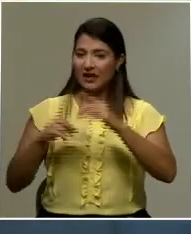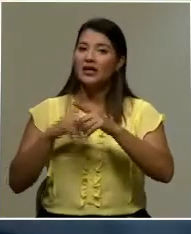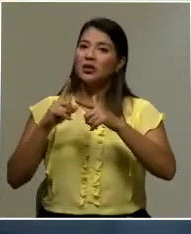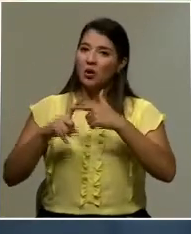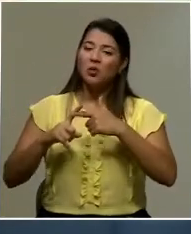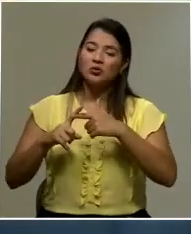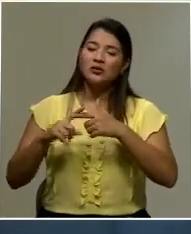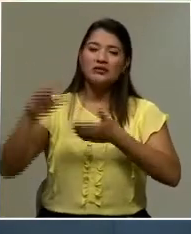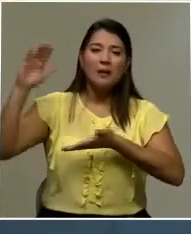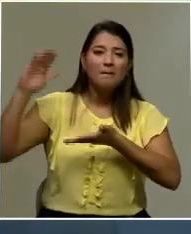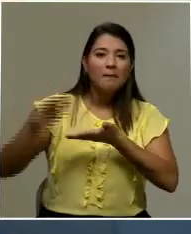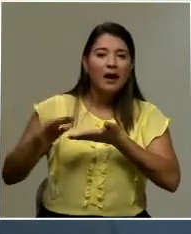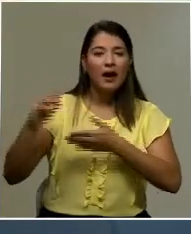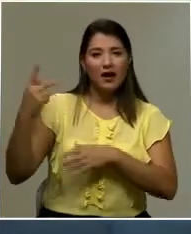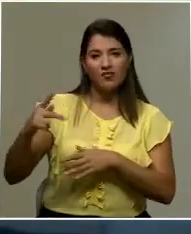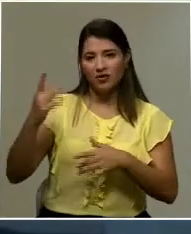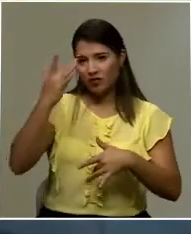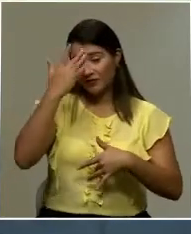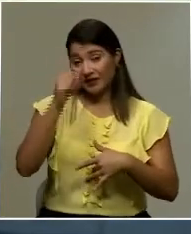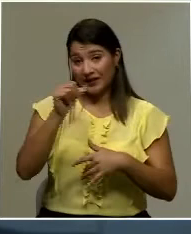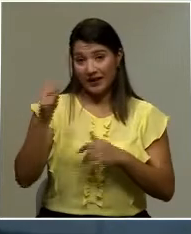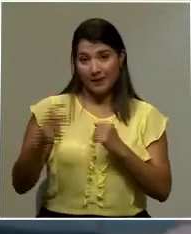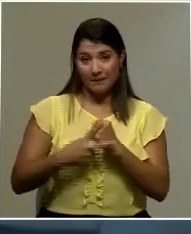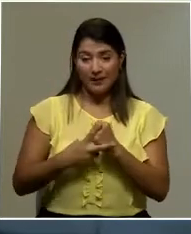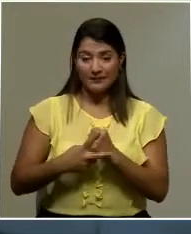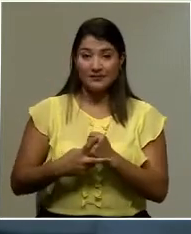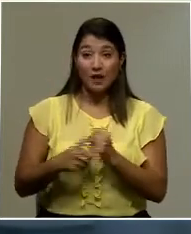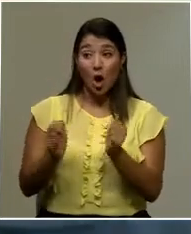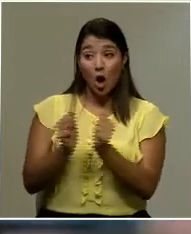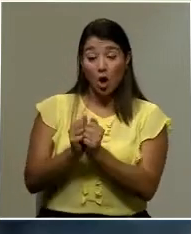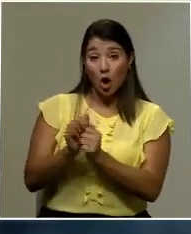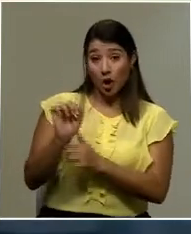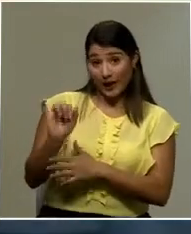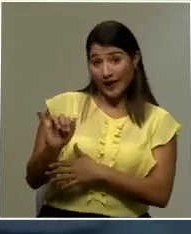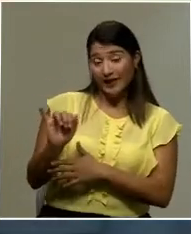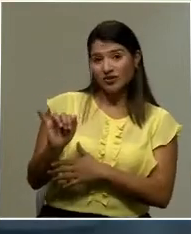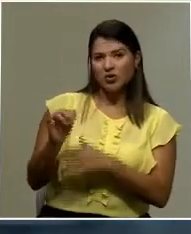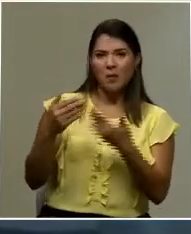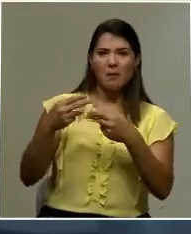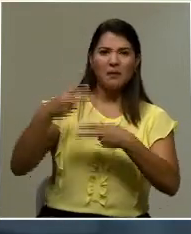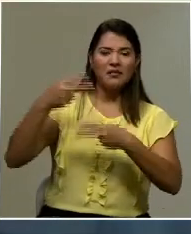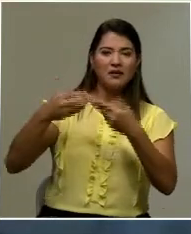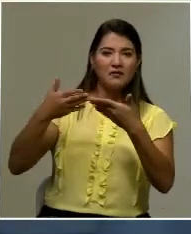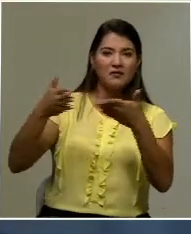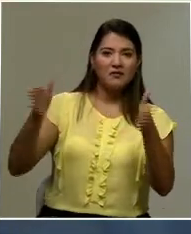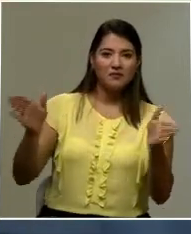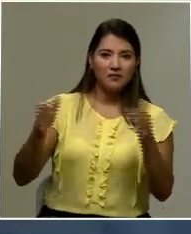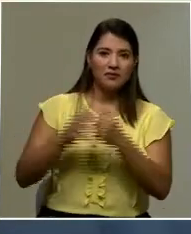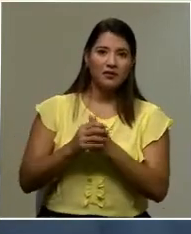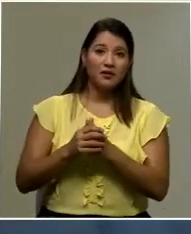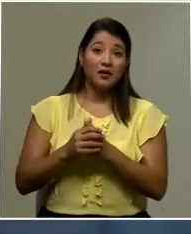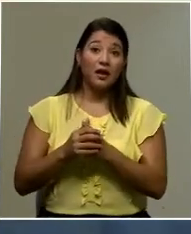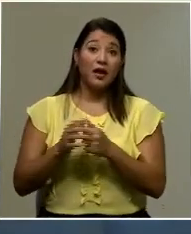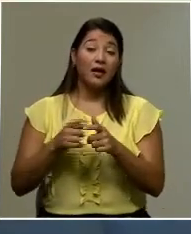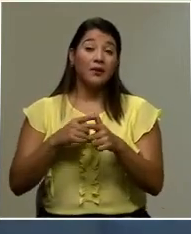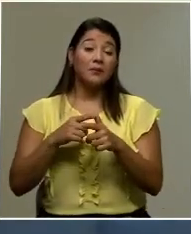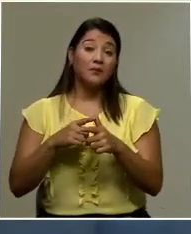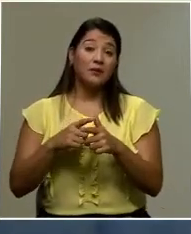bajando la probabilidad de contagio 10 veces con esta ventilación que a la vez, pues incluso en el invierno no estaba pasando mucho